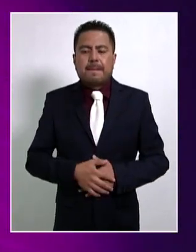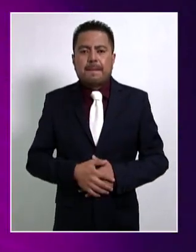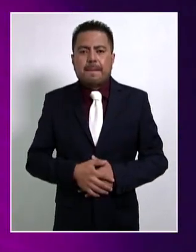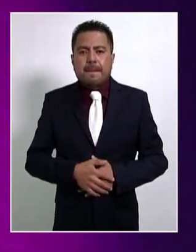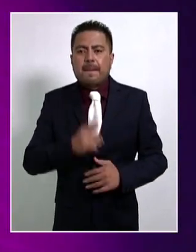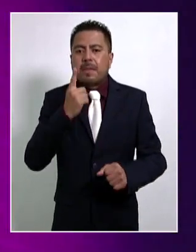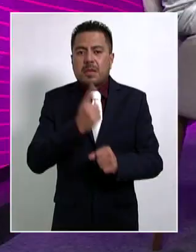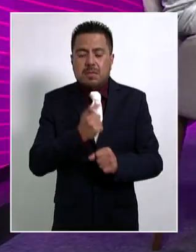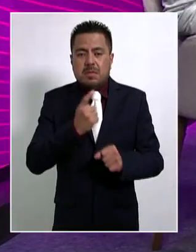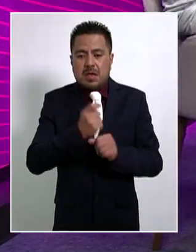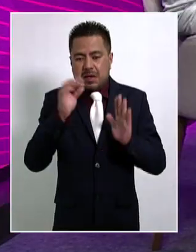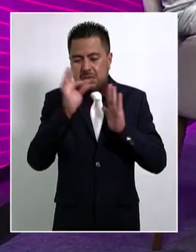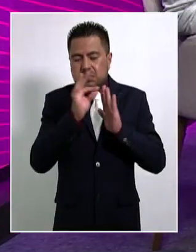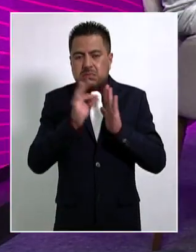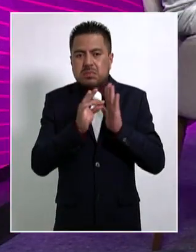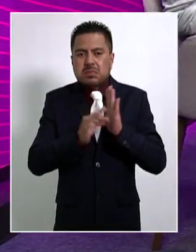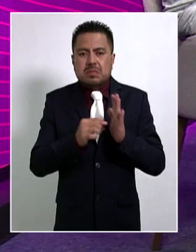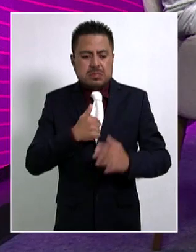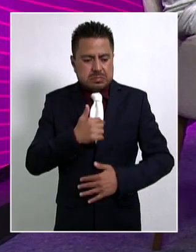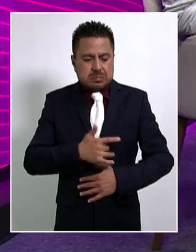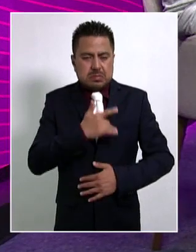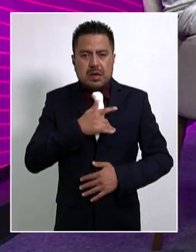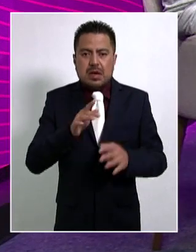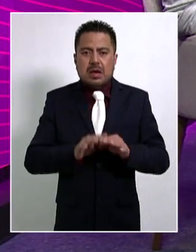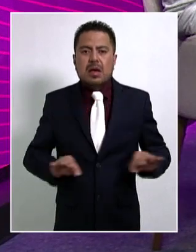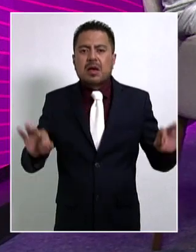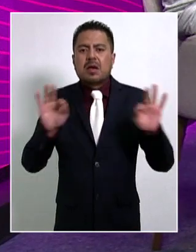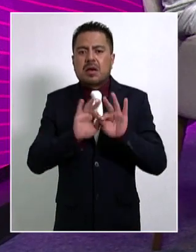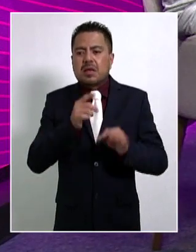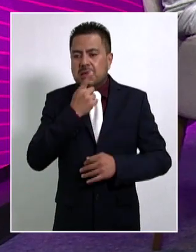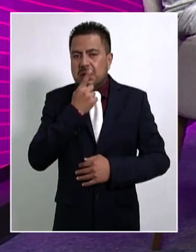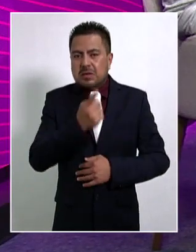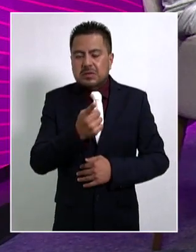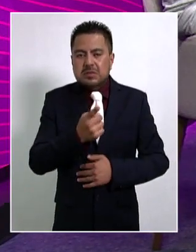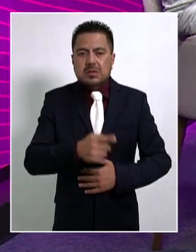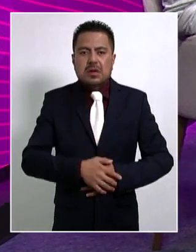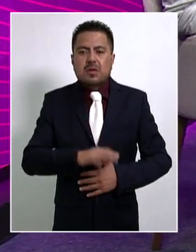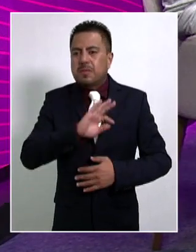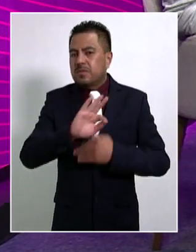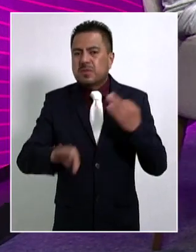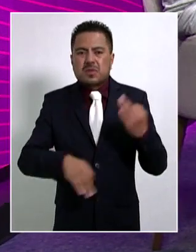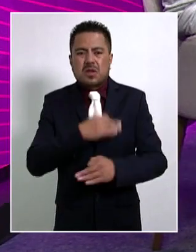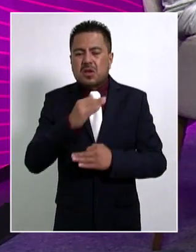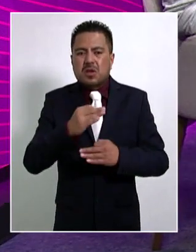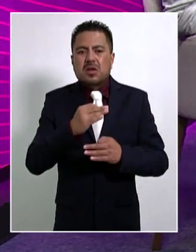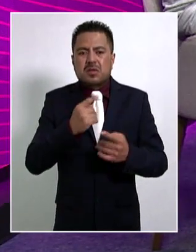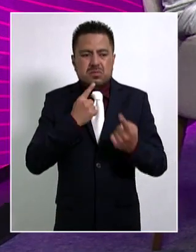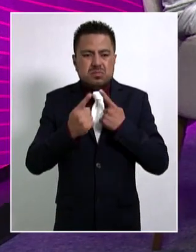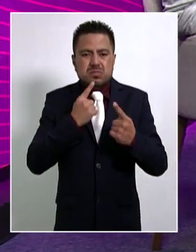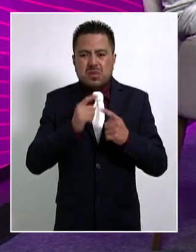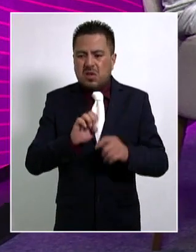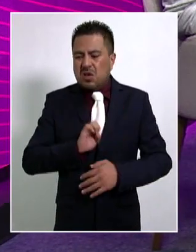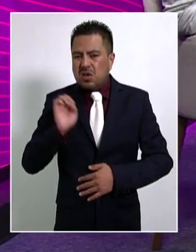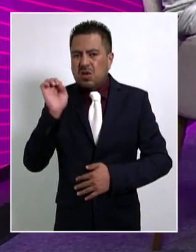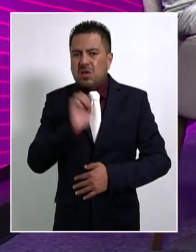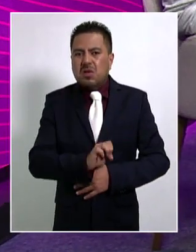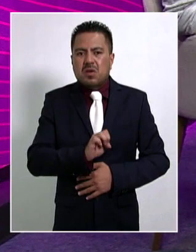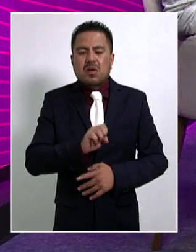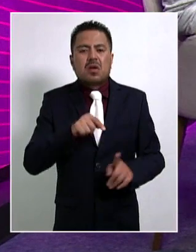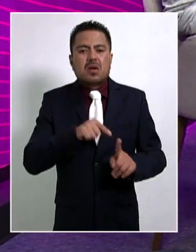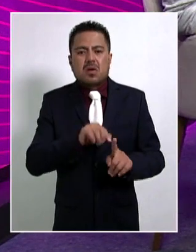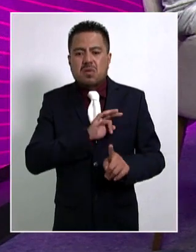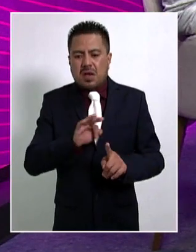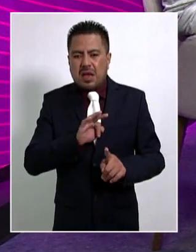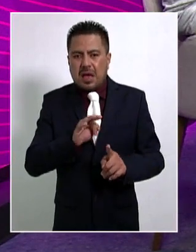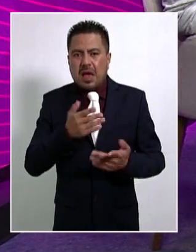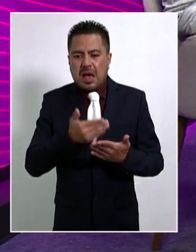En el primer punto, me parece importante decir que toda la cuestión de discursos de odio es uno de los